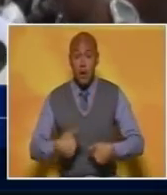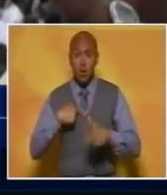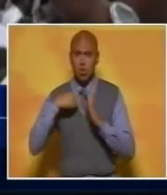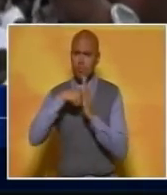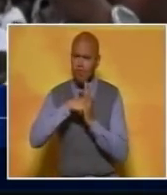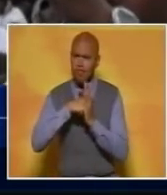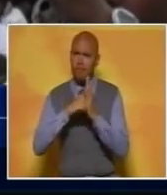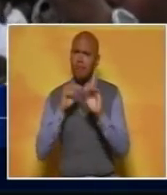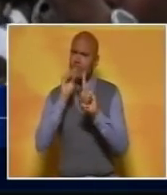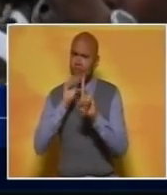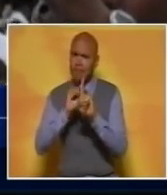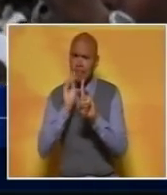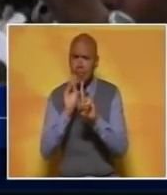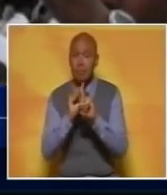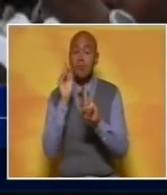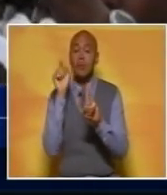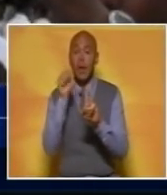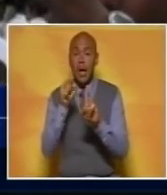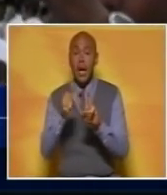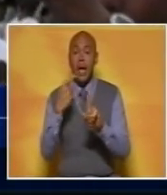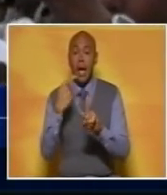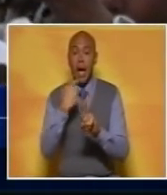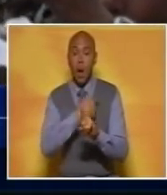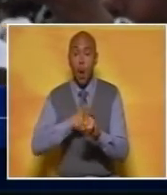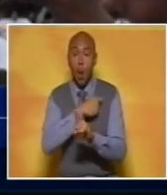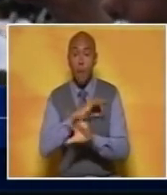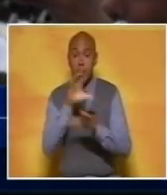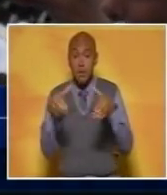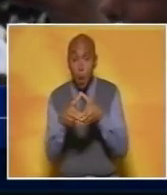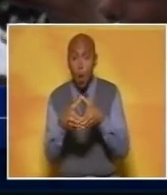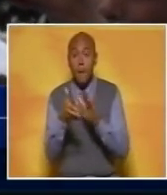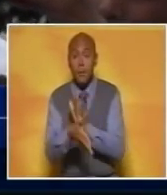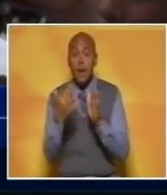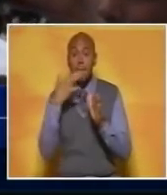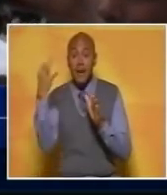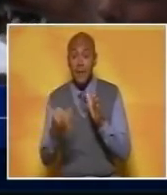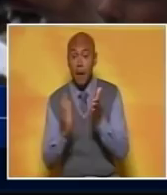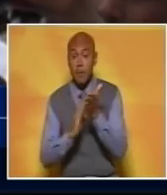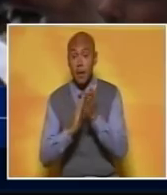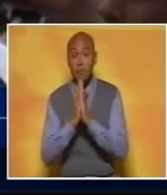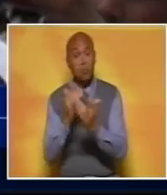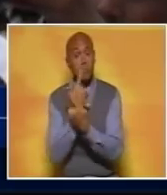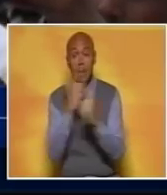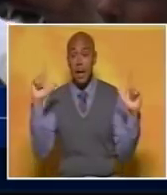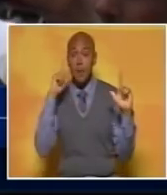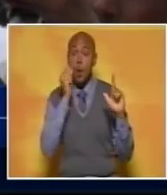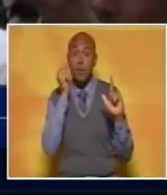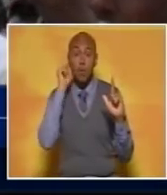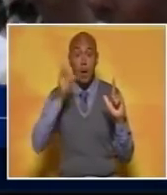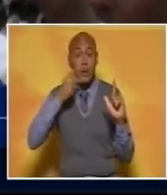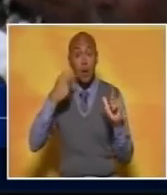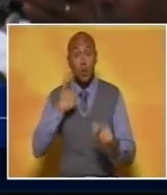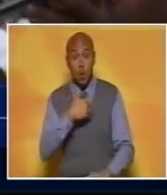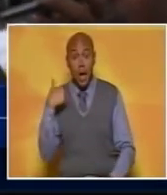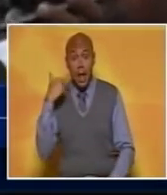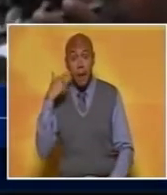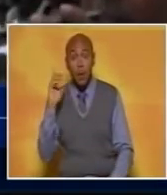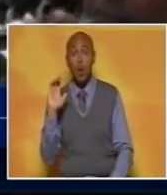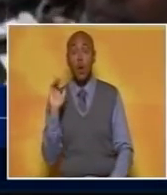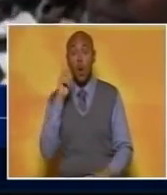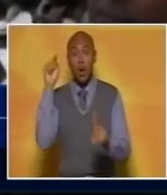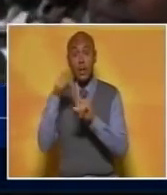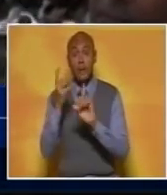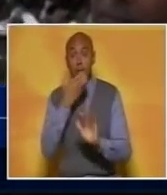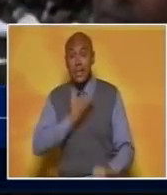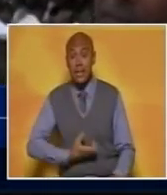presión a la Comisión de la Verdad para que entonces puedan liberar la mayor cantidad. Nosotros hubiésemos querido que